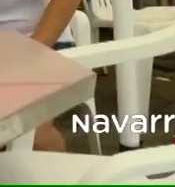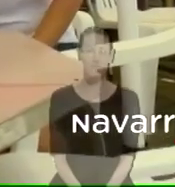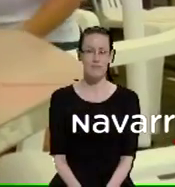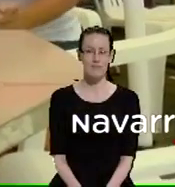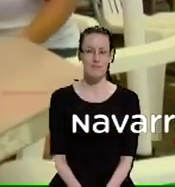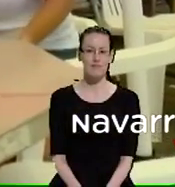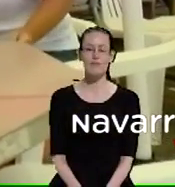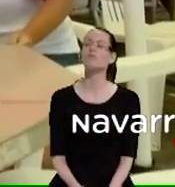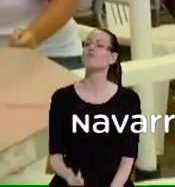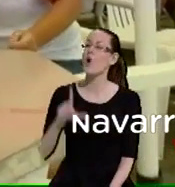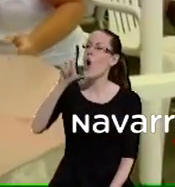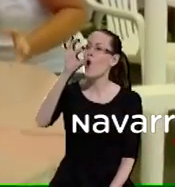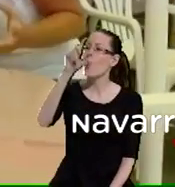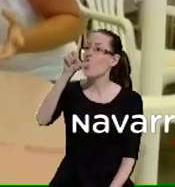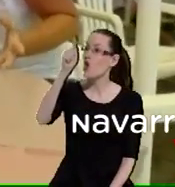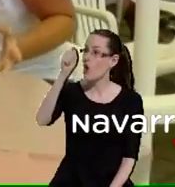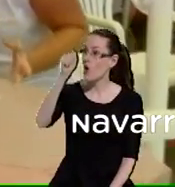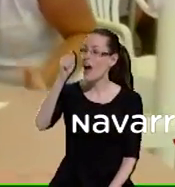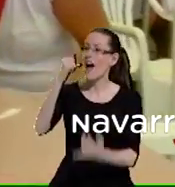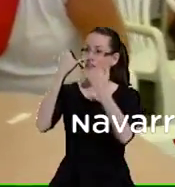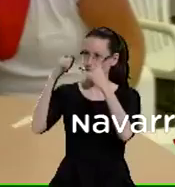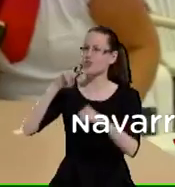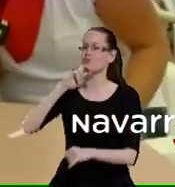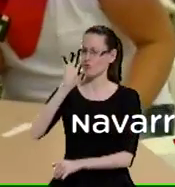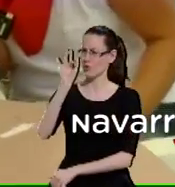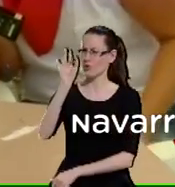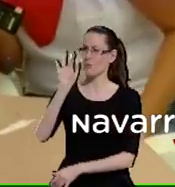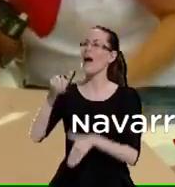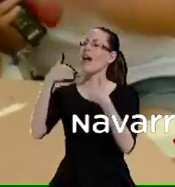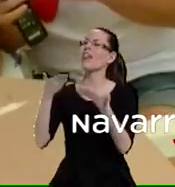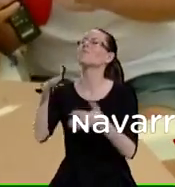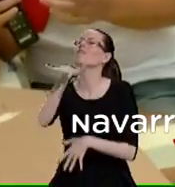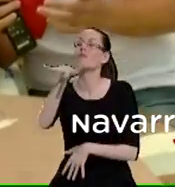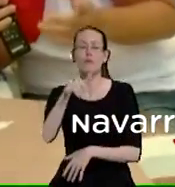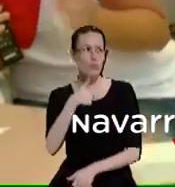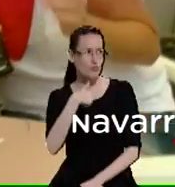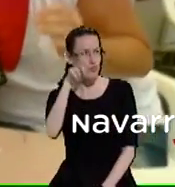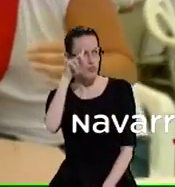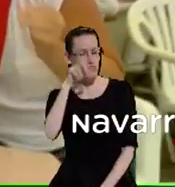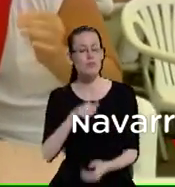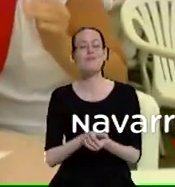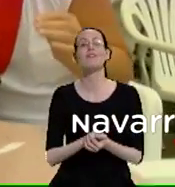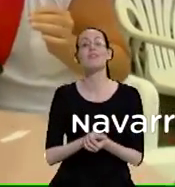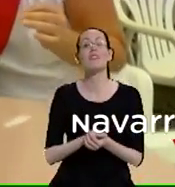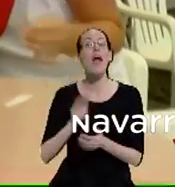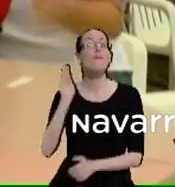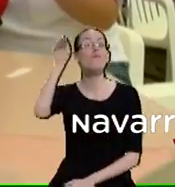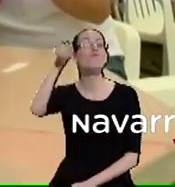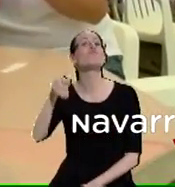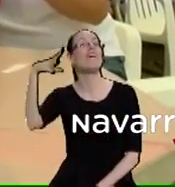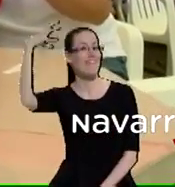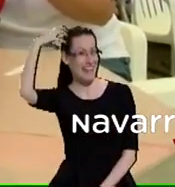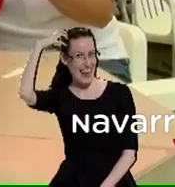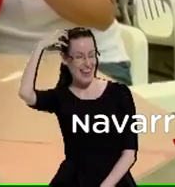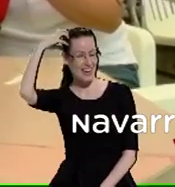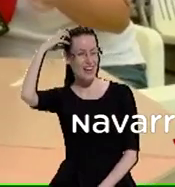Oye, Lola, ¿sabes dónde son fiestas también aparte de en Tudela? No. Ya te lo voy a decir yo, son fiestas en Puente la Reina. Y